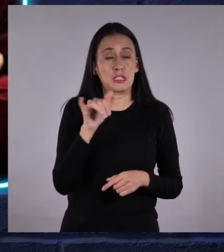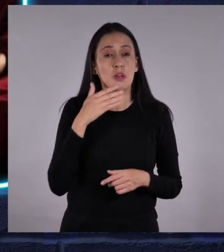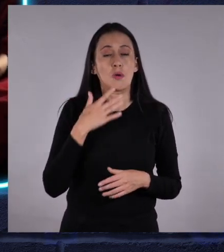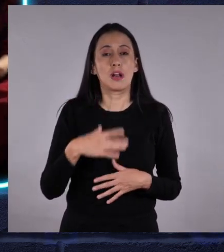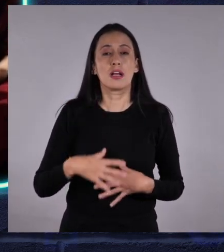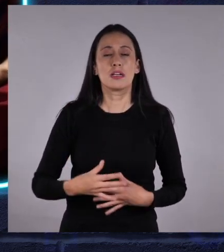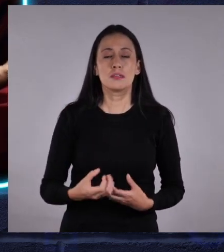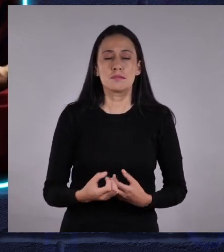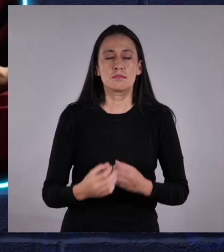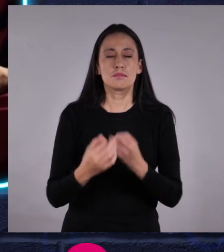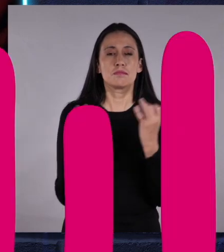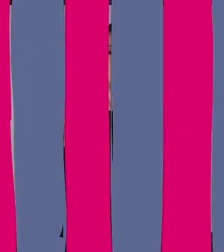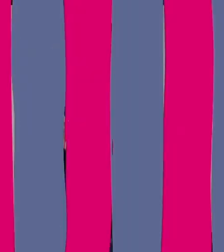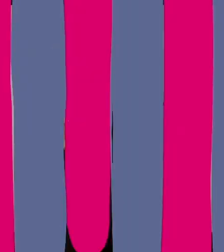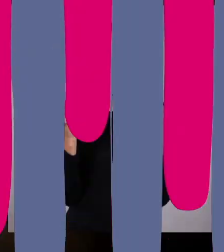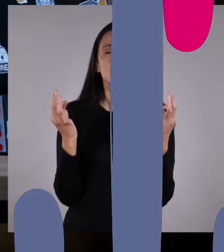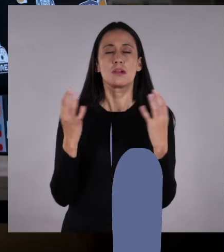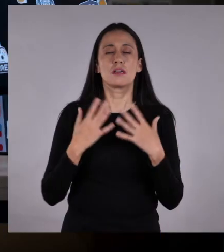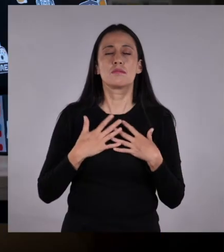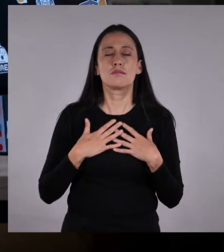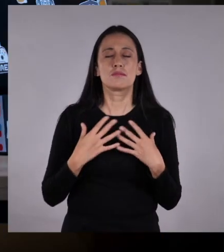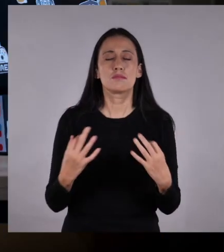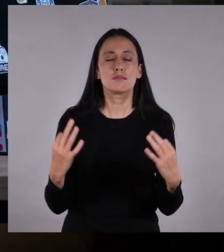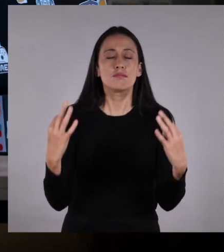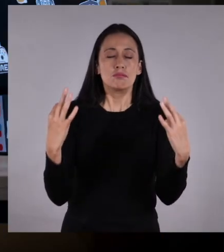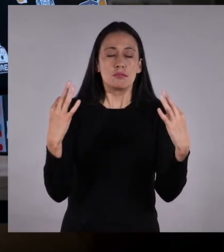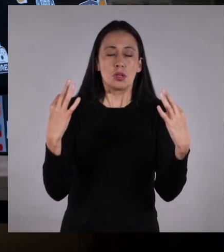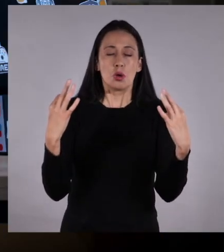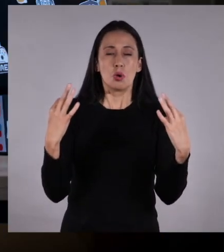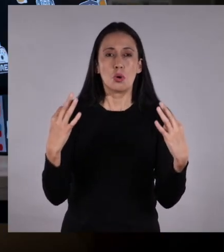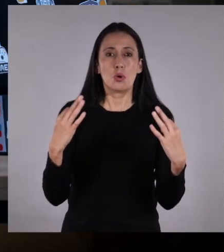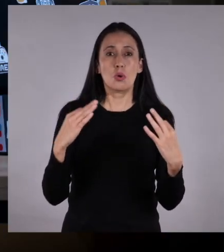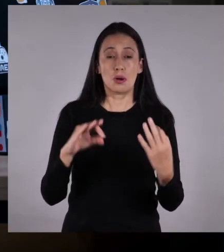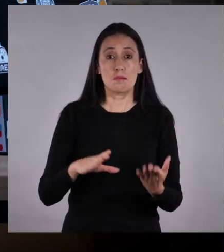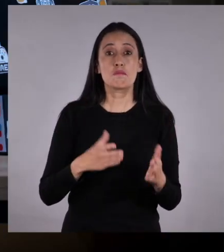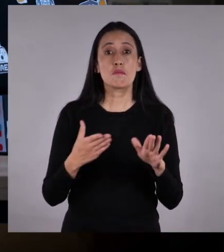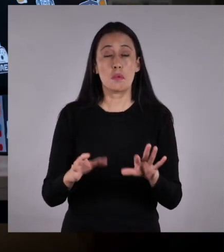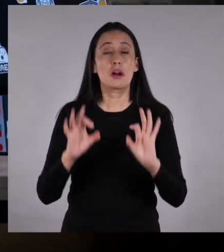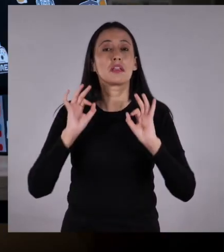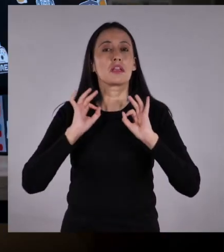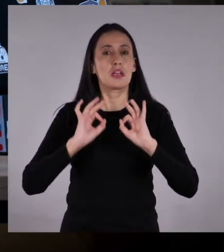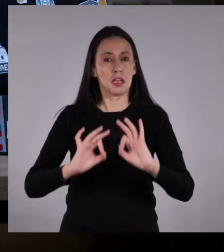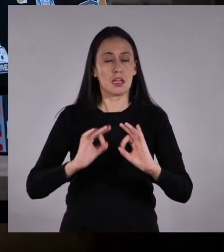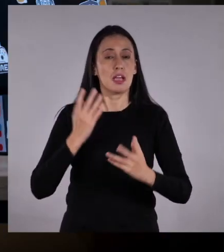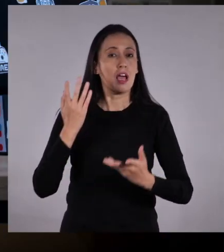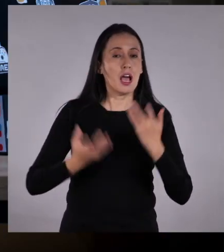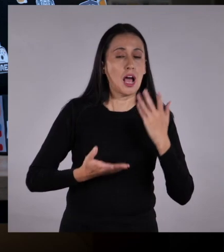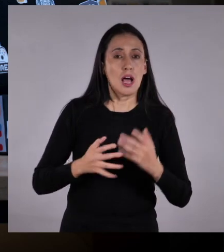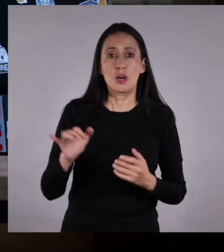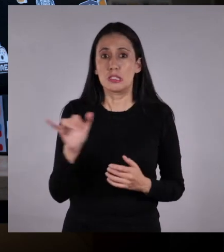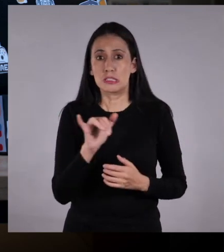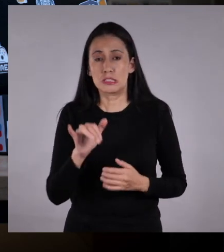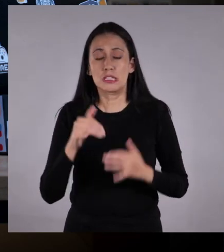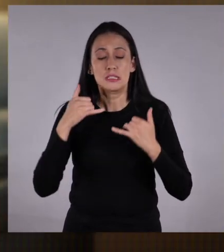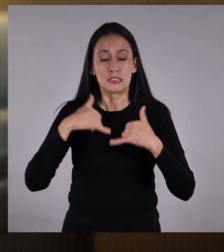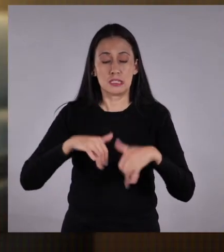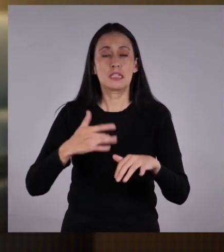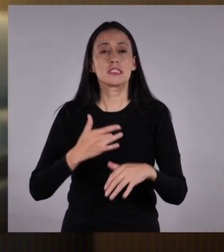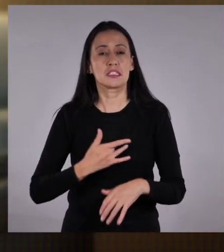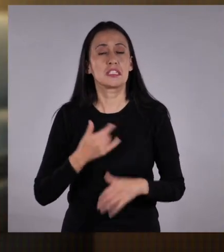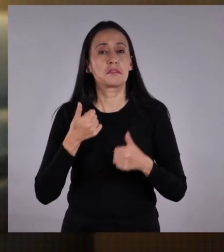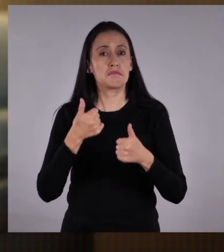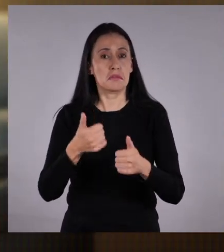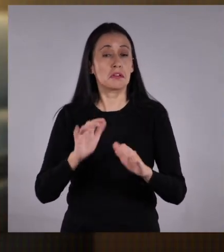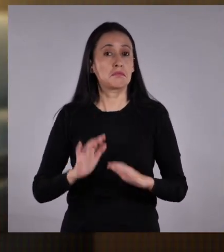de preparación para la muerte. Por lo tanto, es algo para lo cual se sienten preparados.